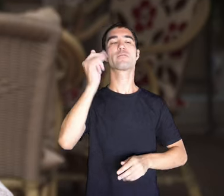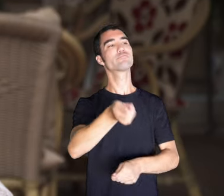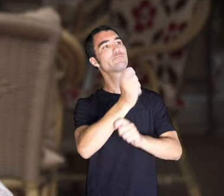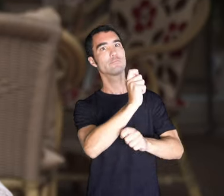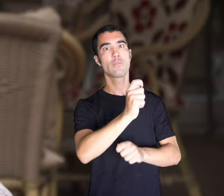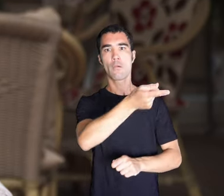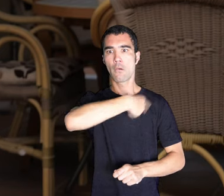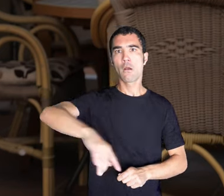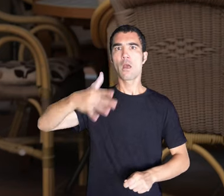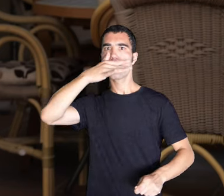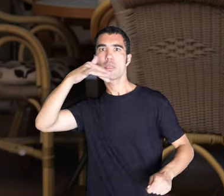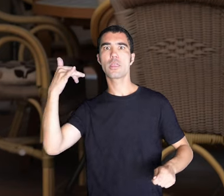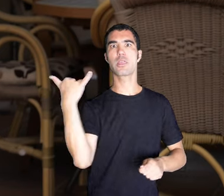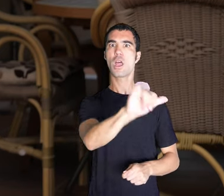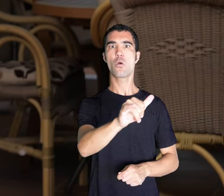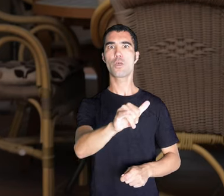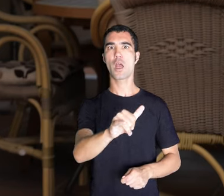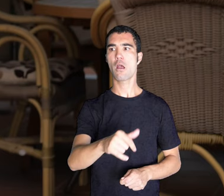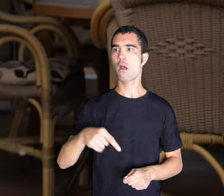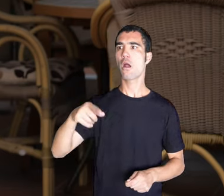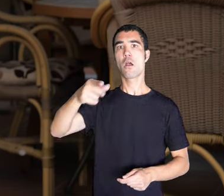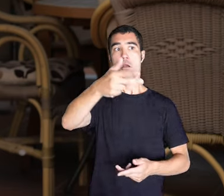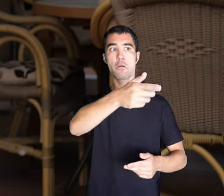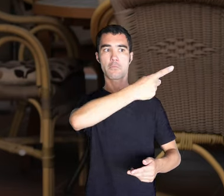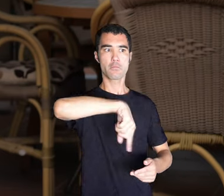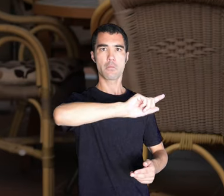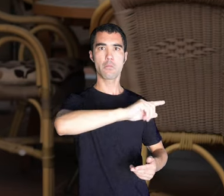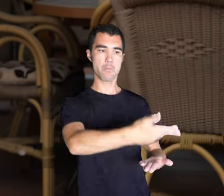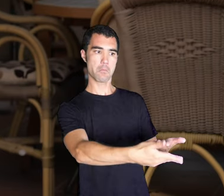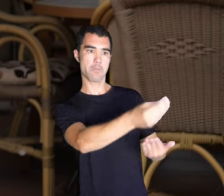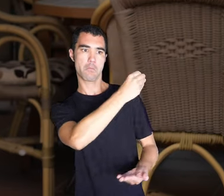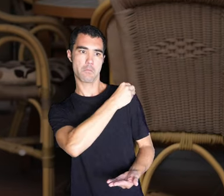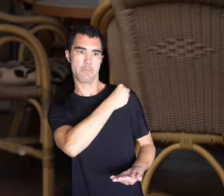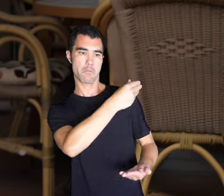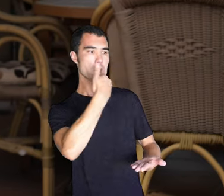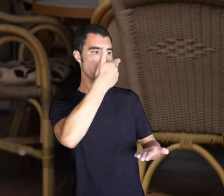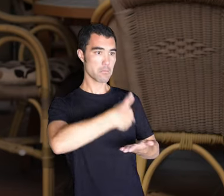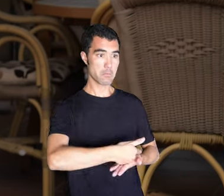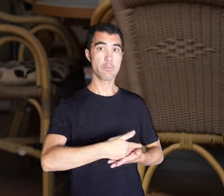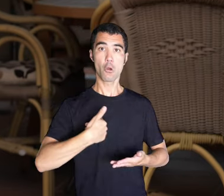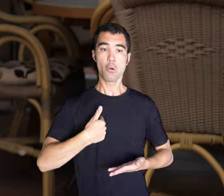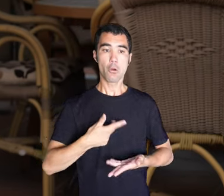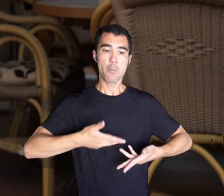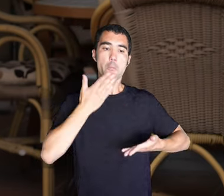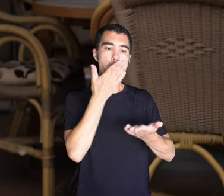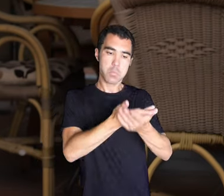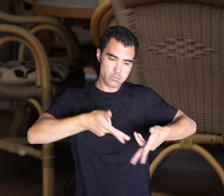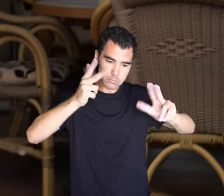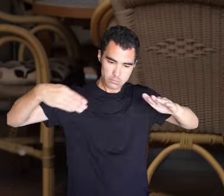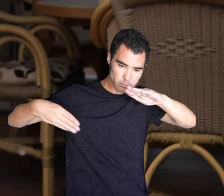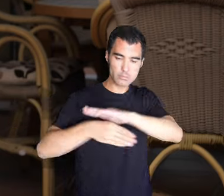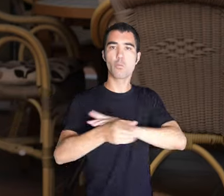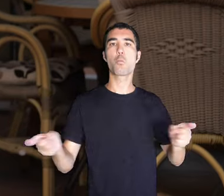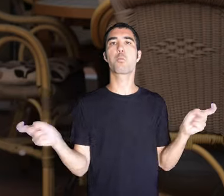sido denunciada, nos había solicitado para entrar esta barca en el puerto de Soria, nos